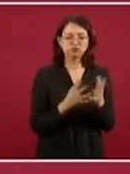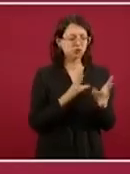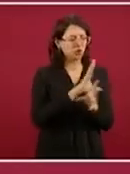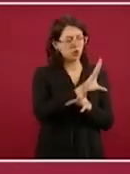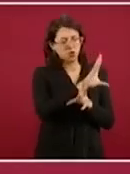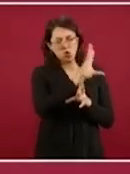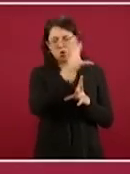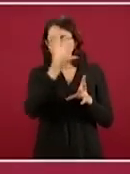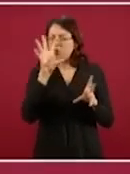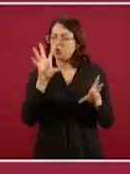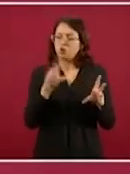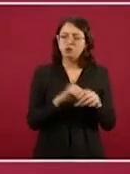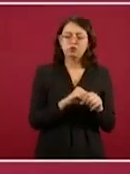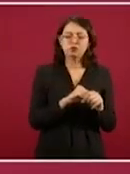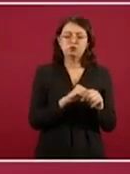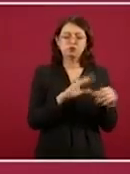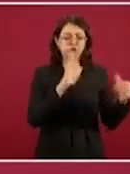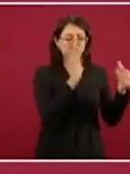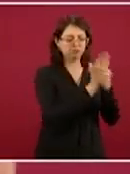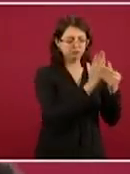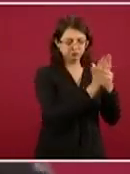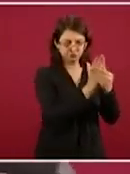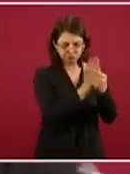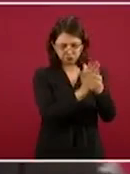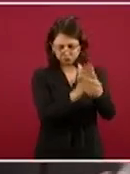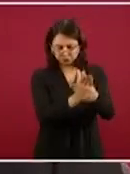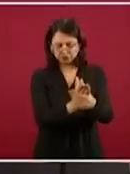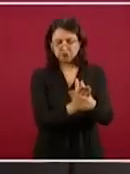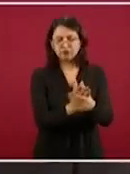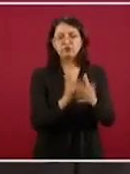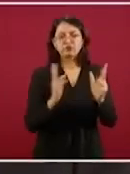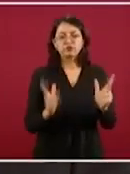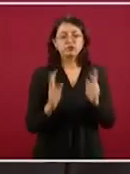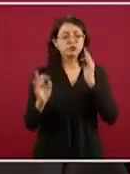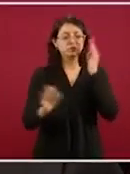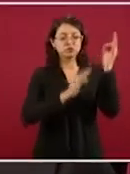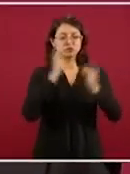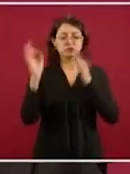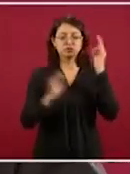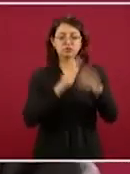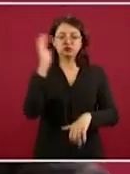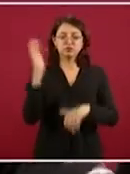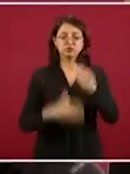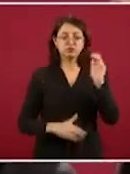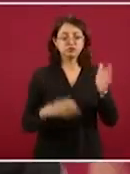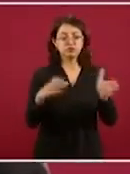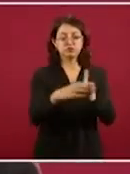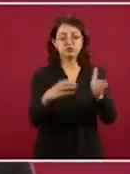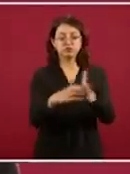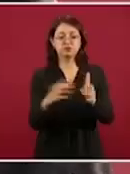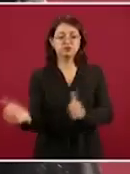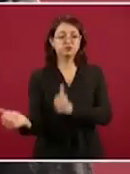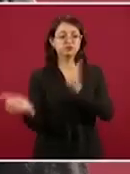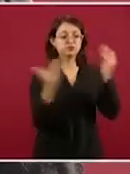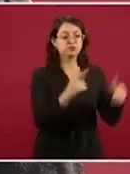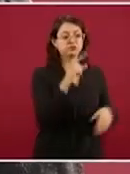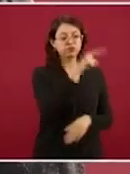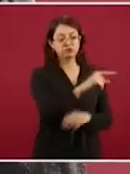todo. Entonces, cuando termina la campaña, se llevan las cajas a una casa.